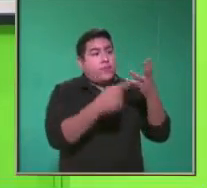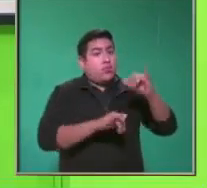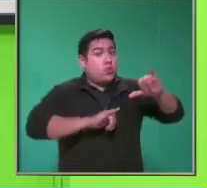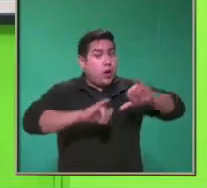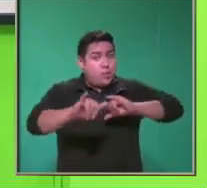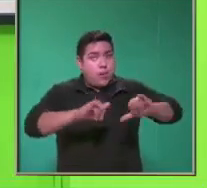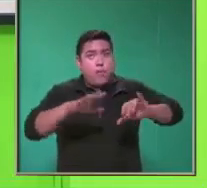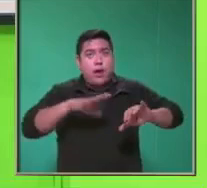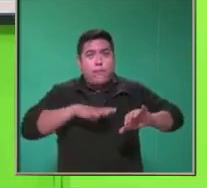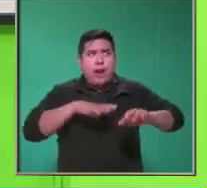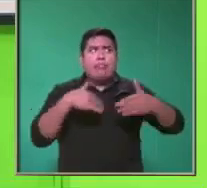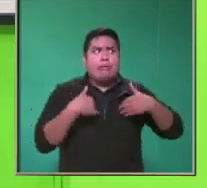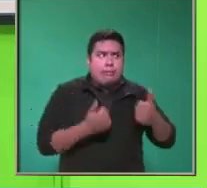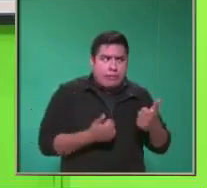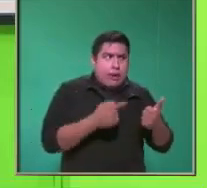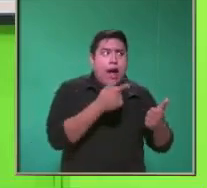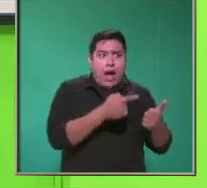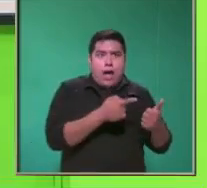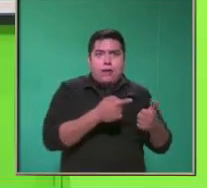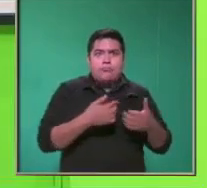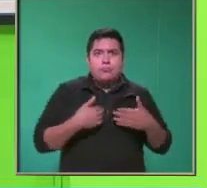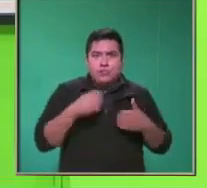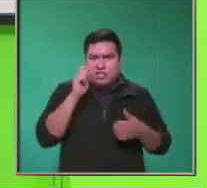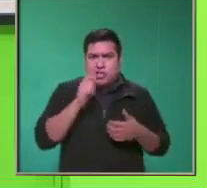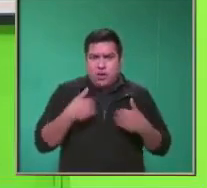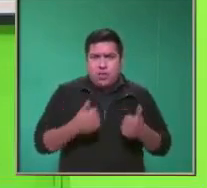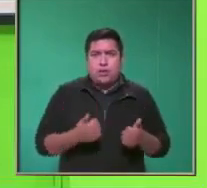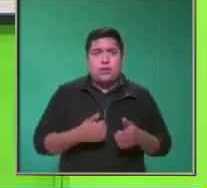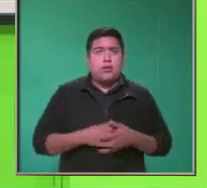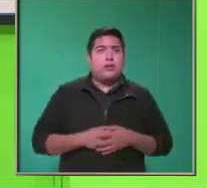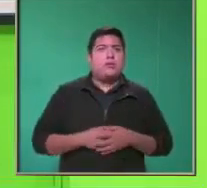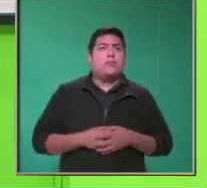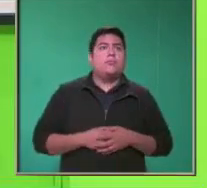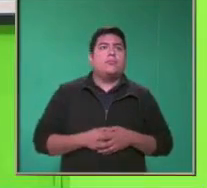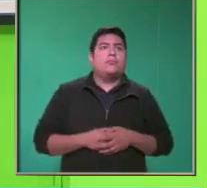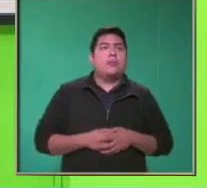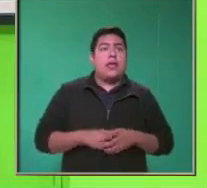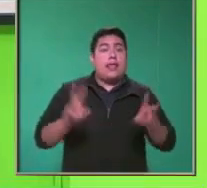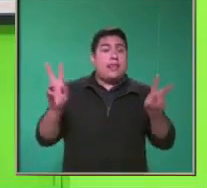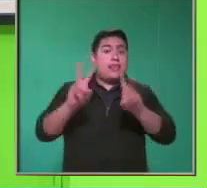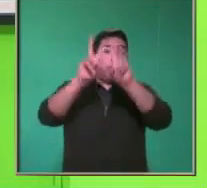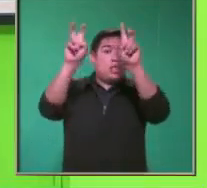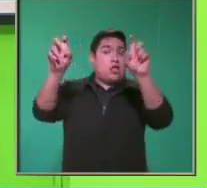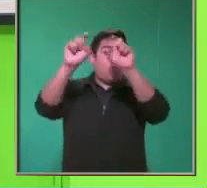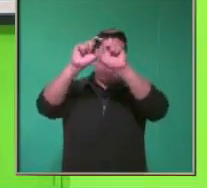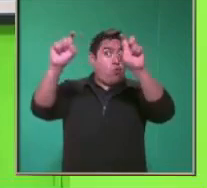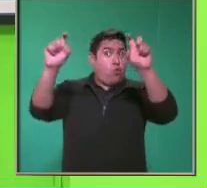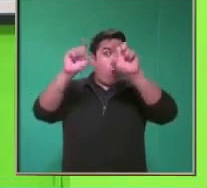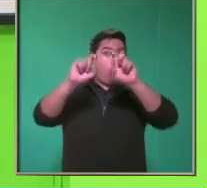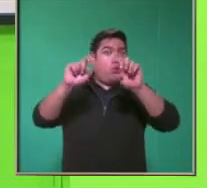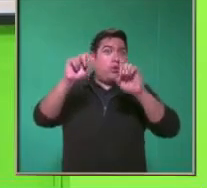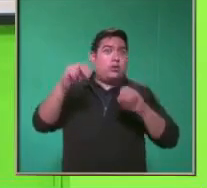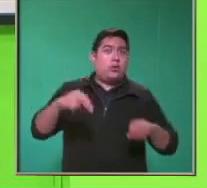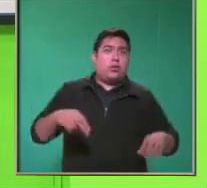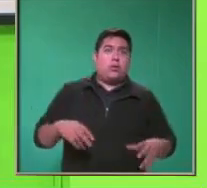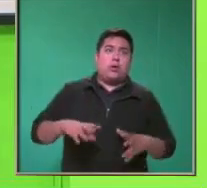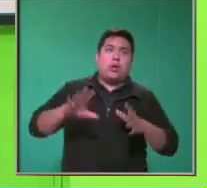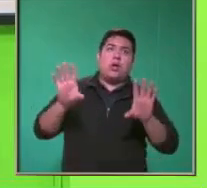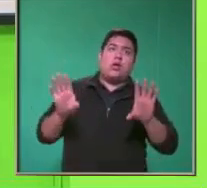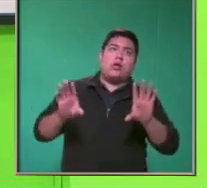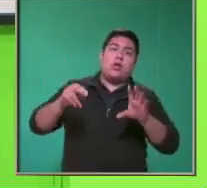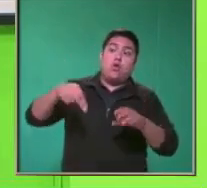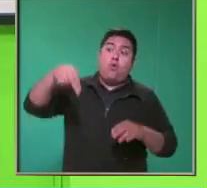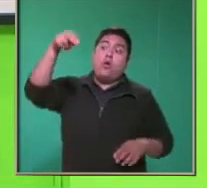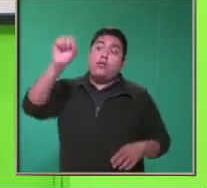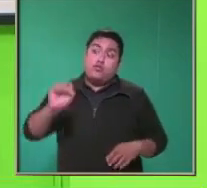para poder leerlo e interpretarlo. ¿Recuerdas que dijimos el título del mapa, la orientación del mapa con la rosa